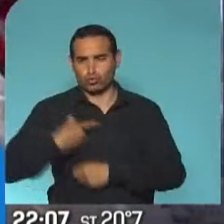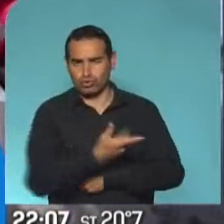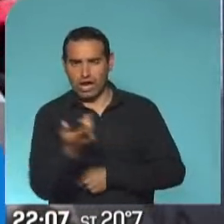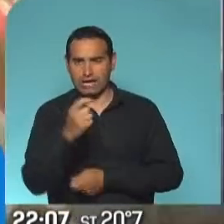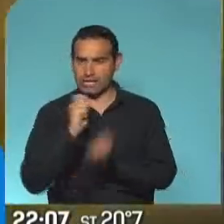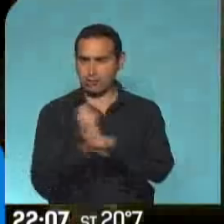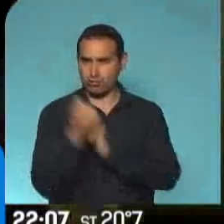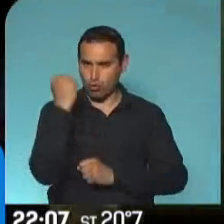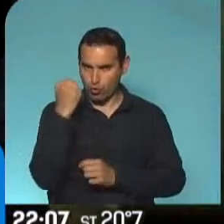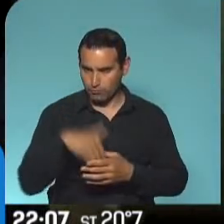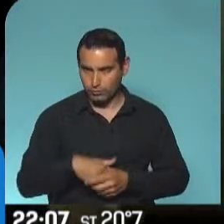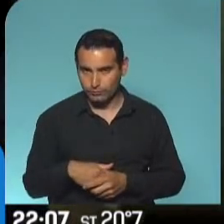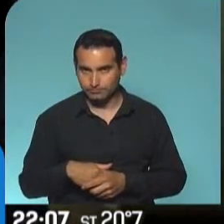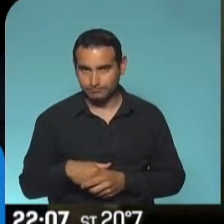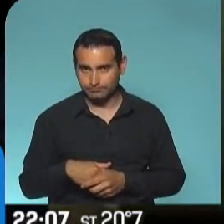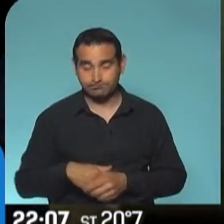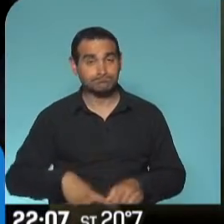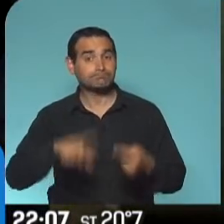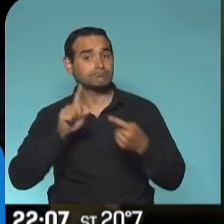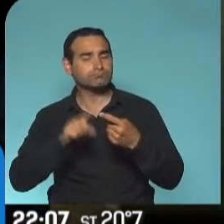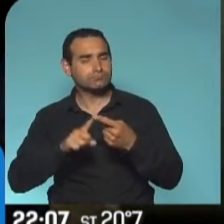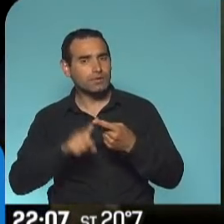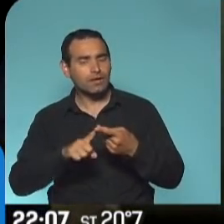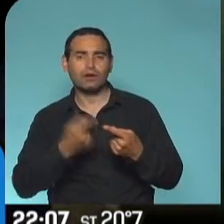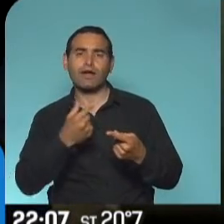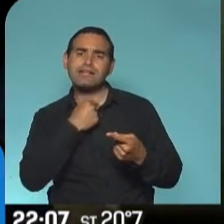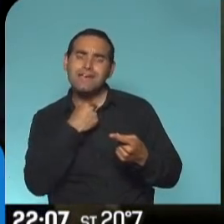población. Primero, restablecer